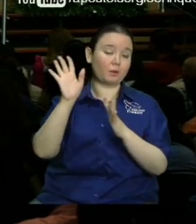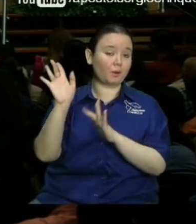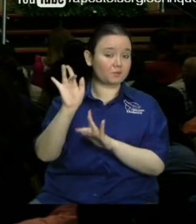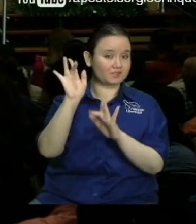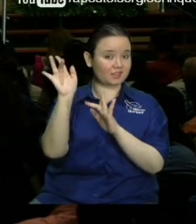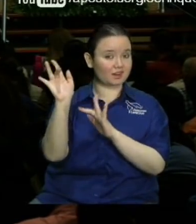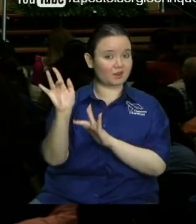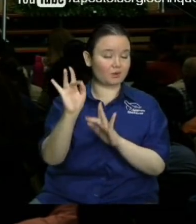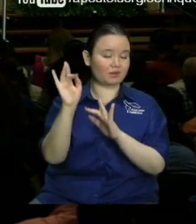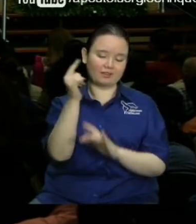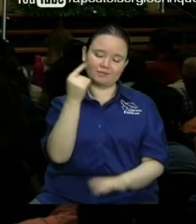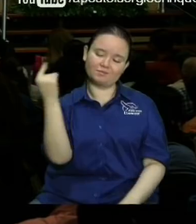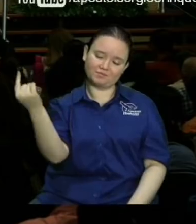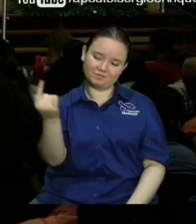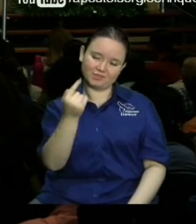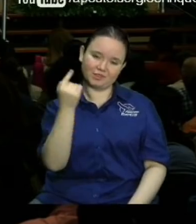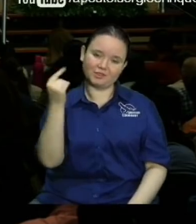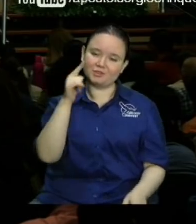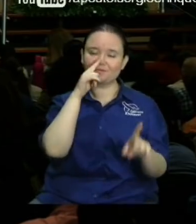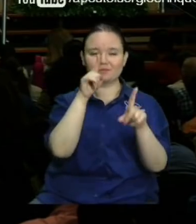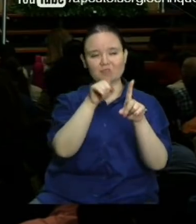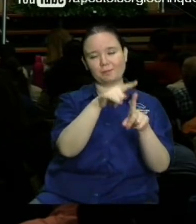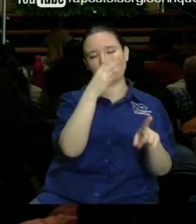también de vosotras, hijitas.